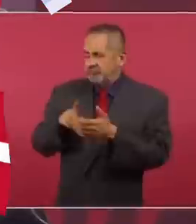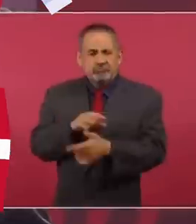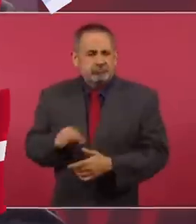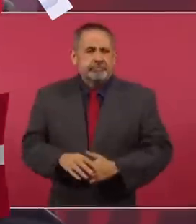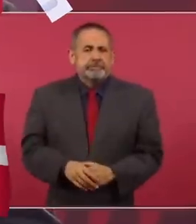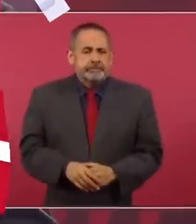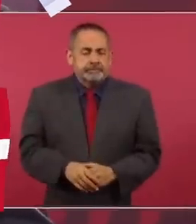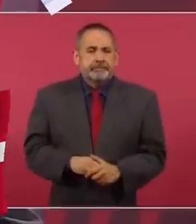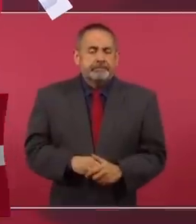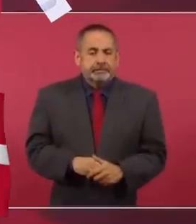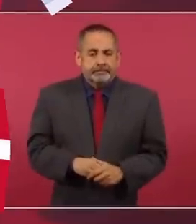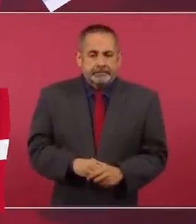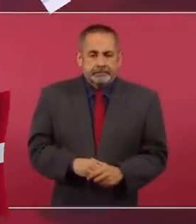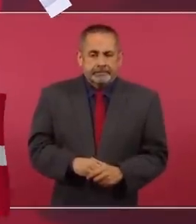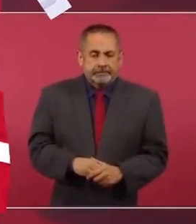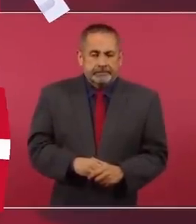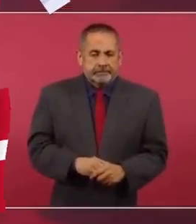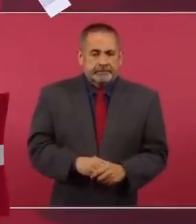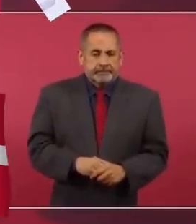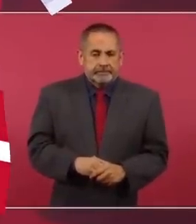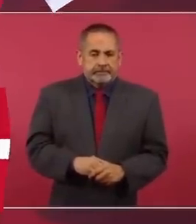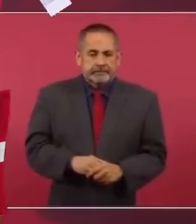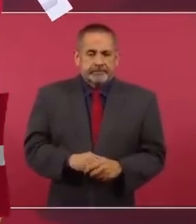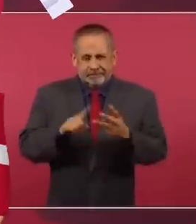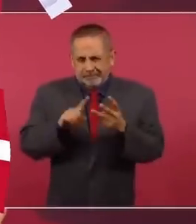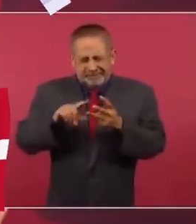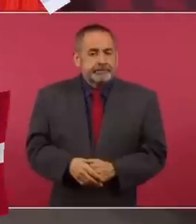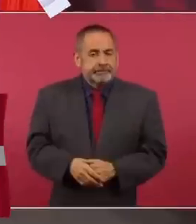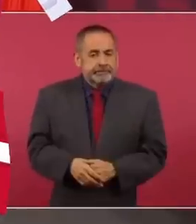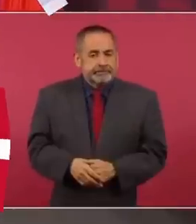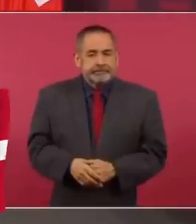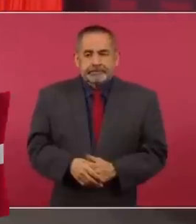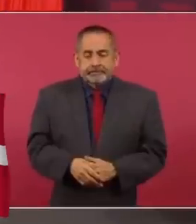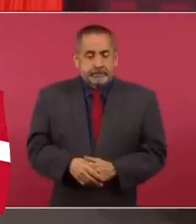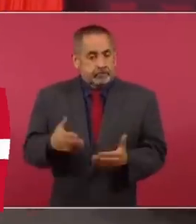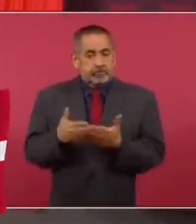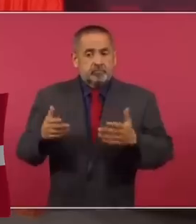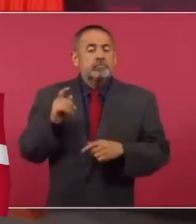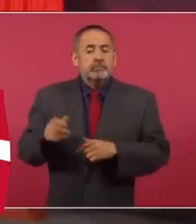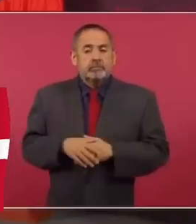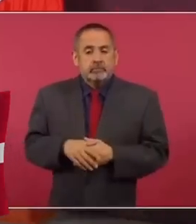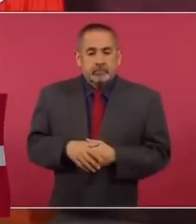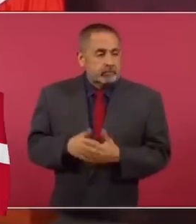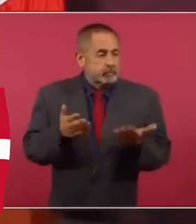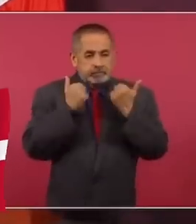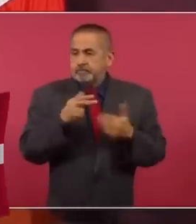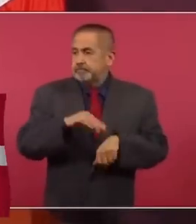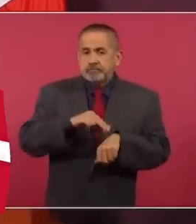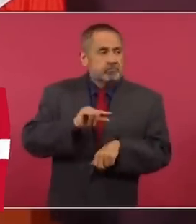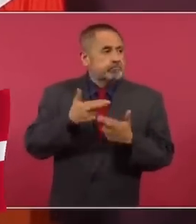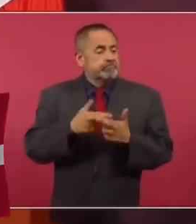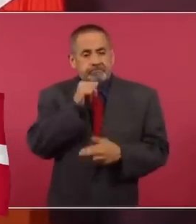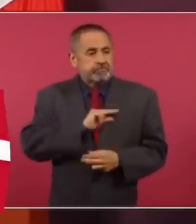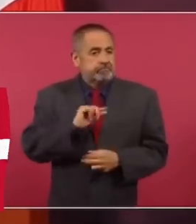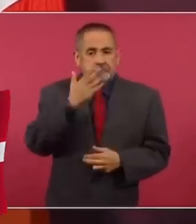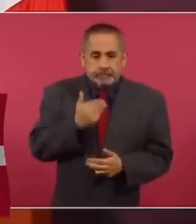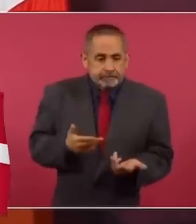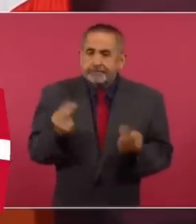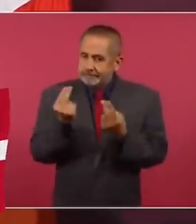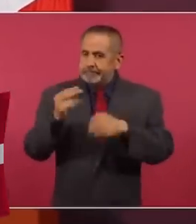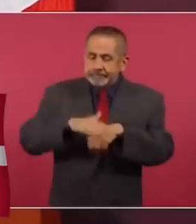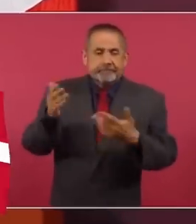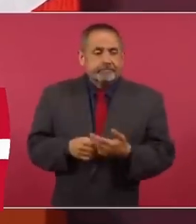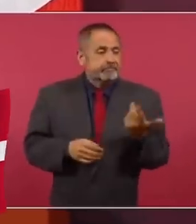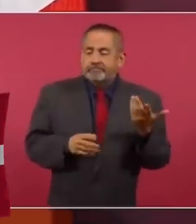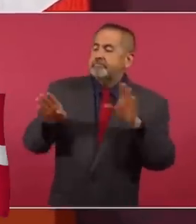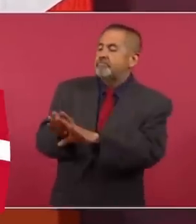pesos. Tercero, el otro tema, el más difícil de todos. Ahora no tenemos médicos ni tenemos especialistas que requiere el país,